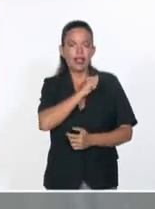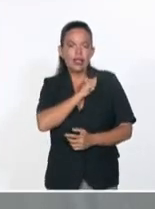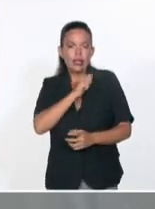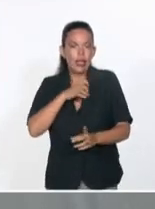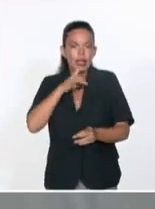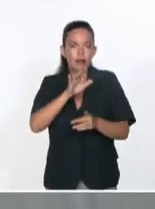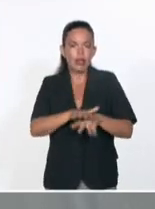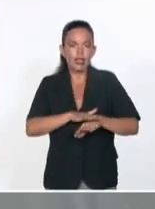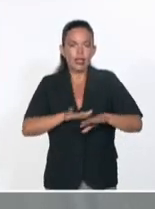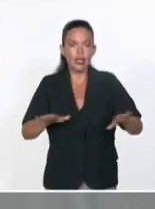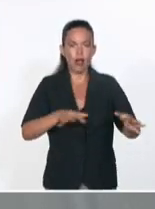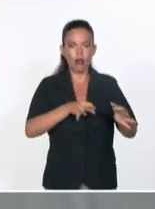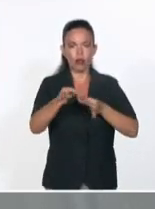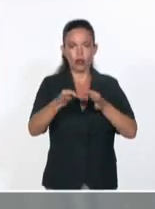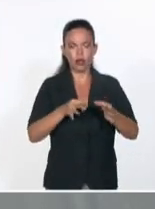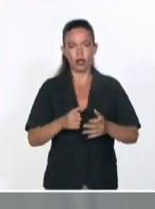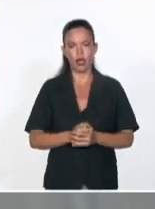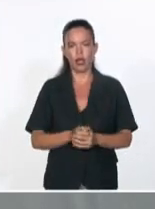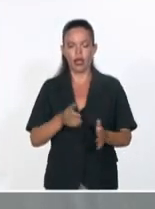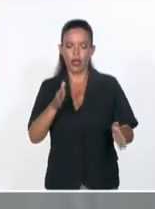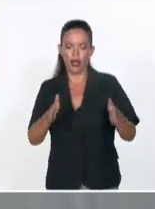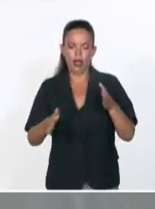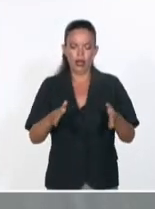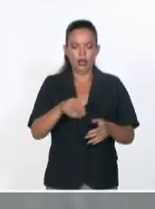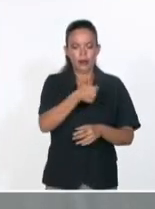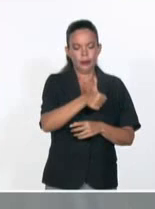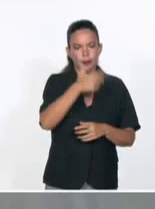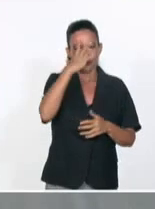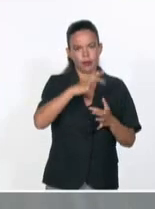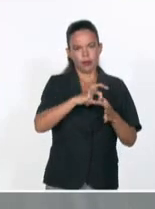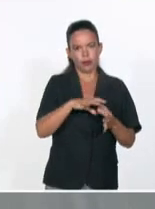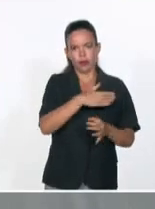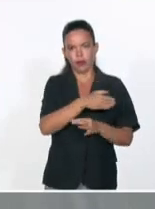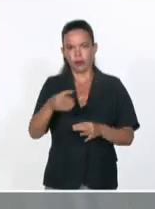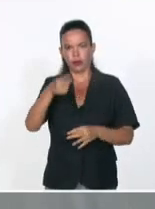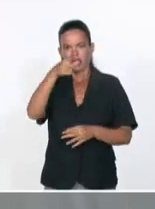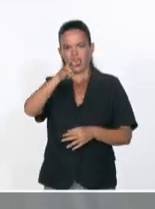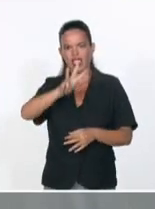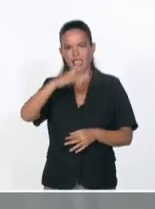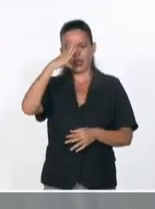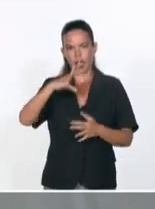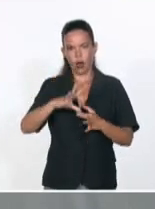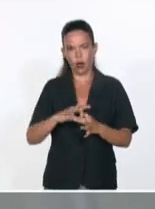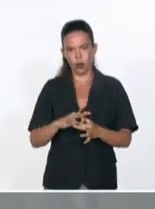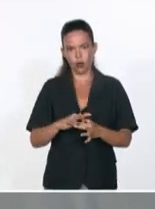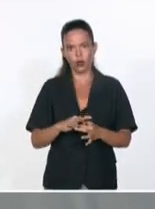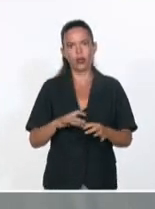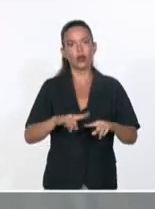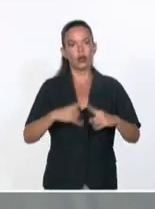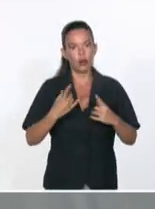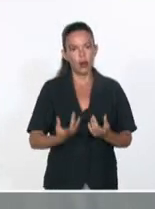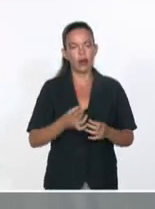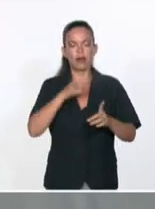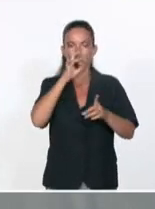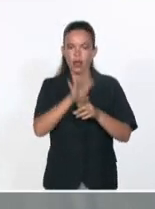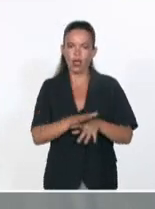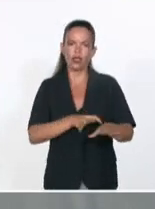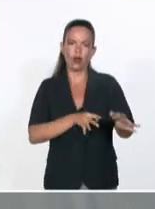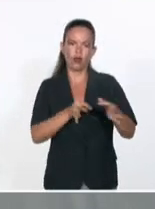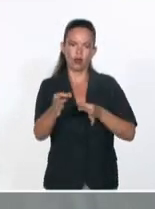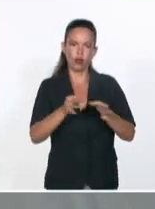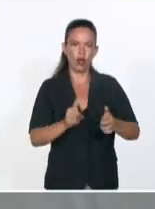entre el 10, terminando el día 10 de agosto, el 13 de agosto. Con eso volveríamos a los ciclos normales de La Habana, incluyendo